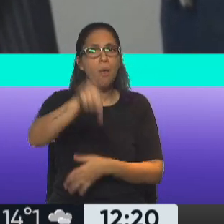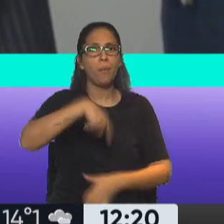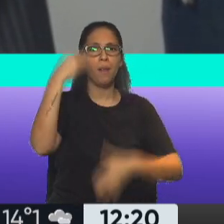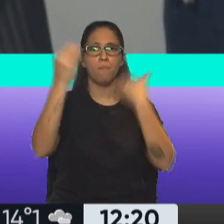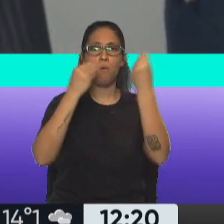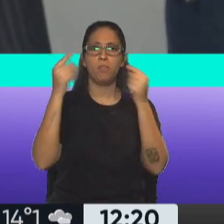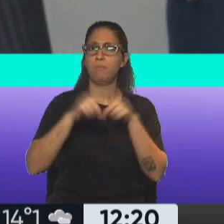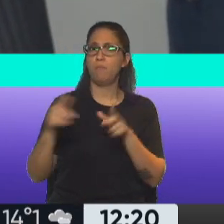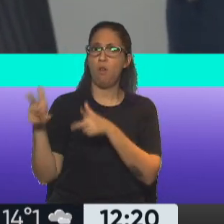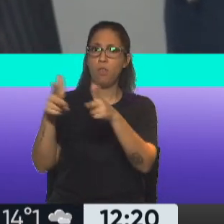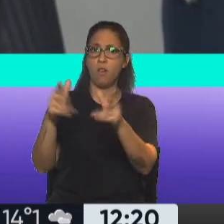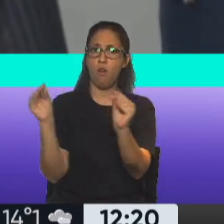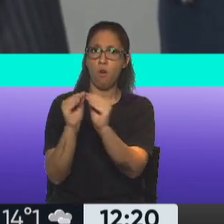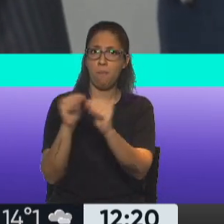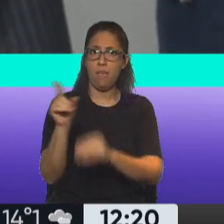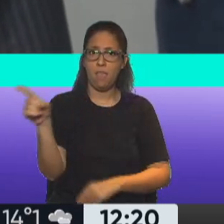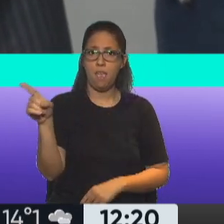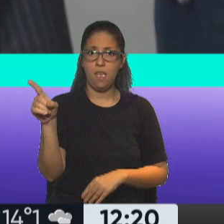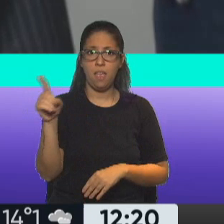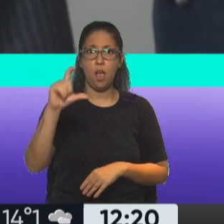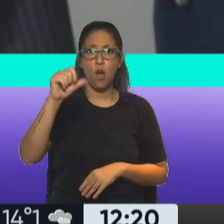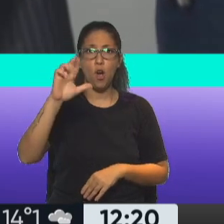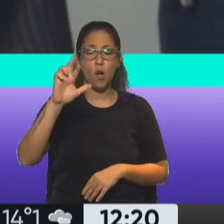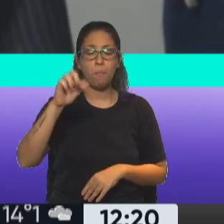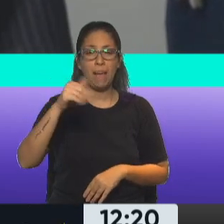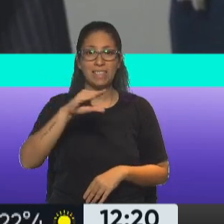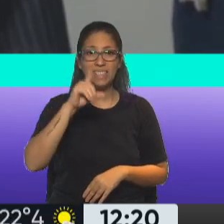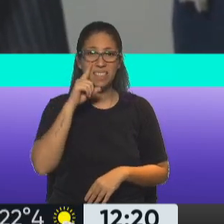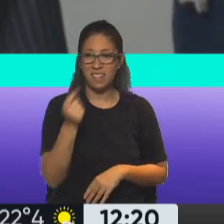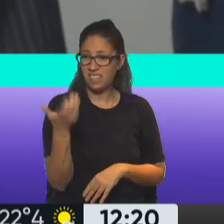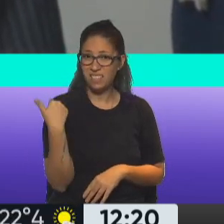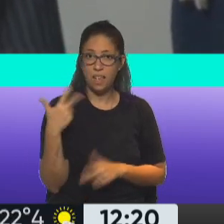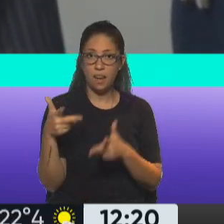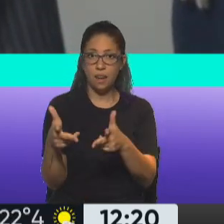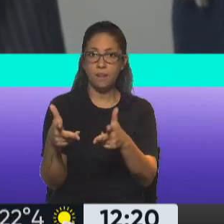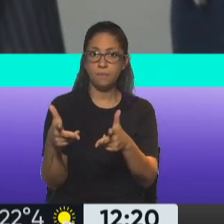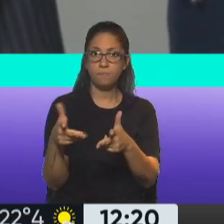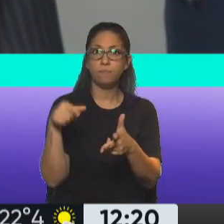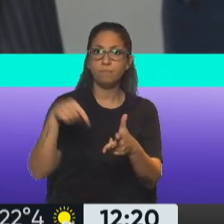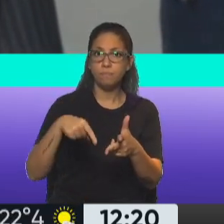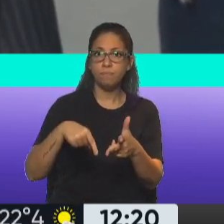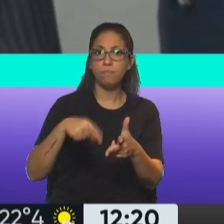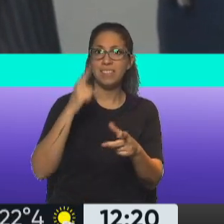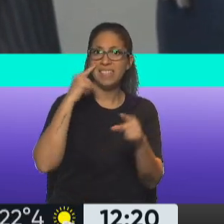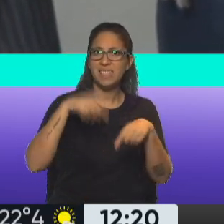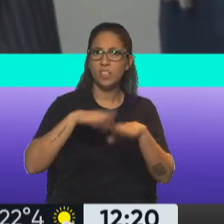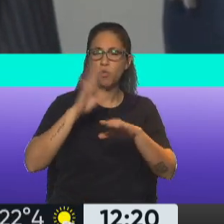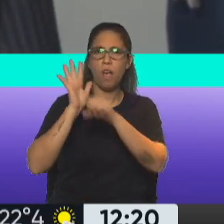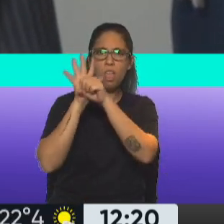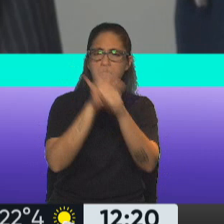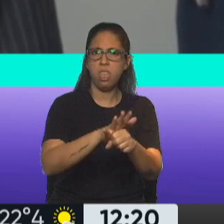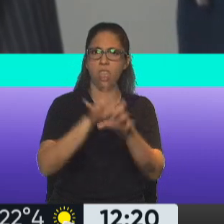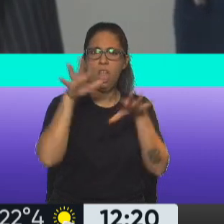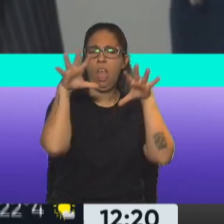es lo que dijo mi compañera Lucía Corpacci en este avasallamiento institucional, pero además yo